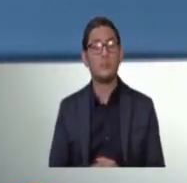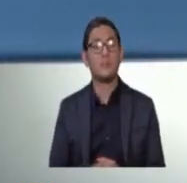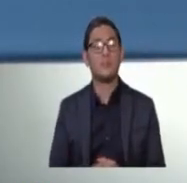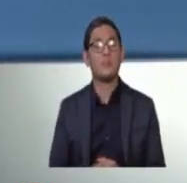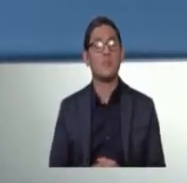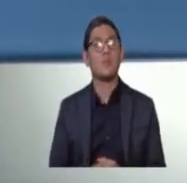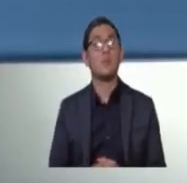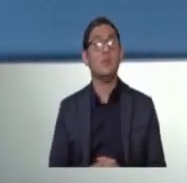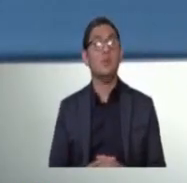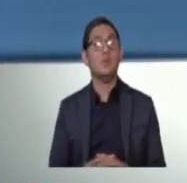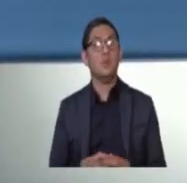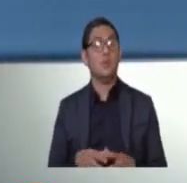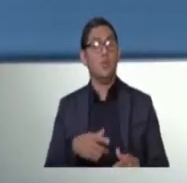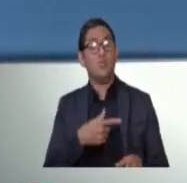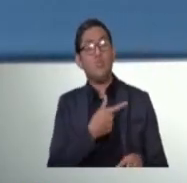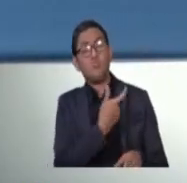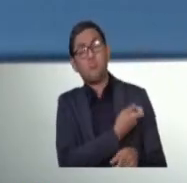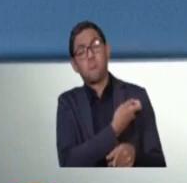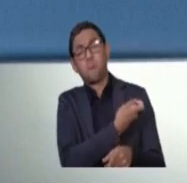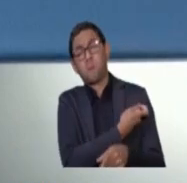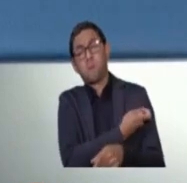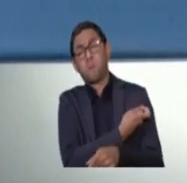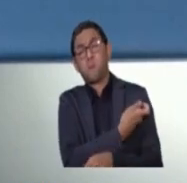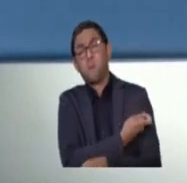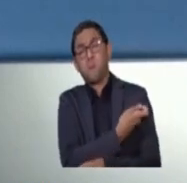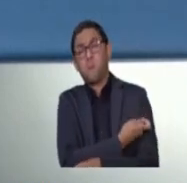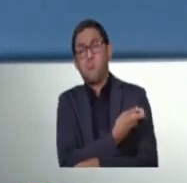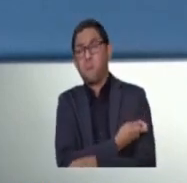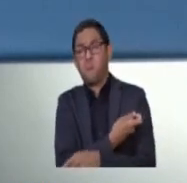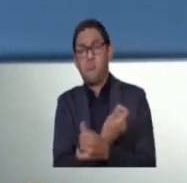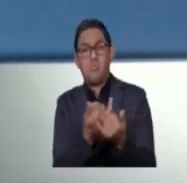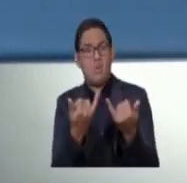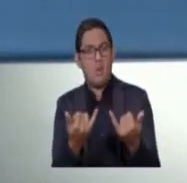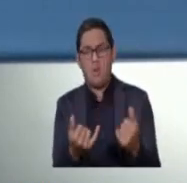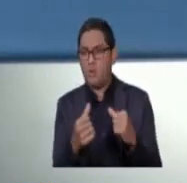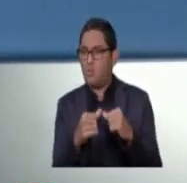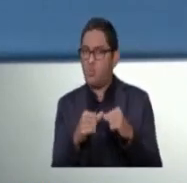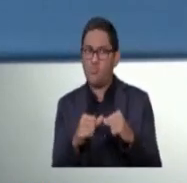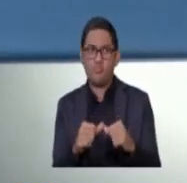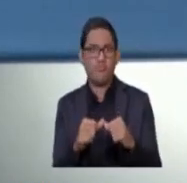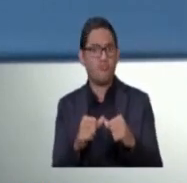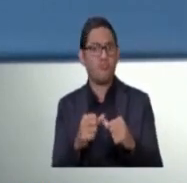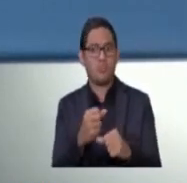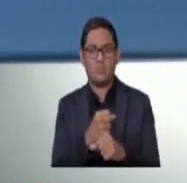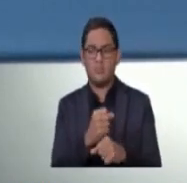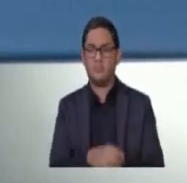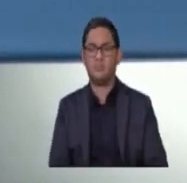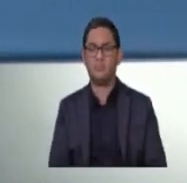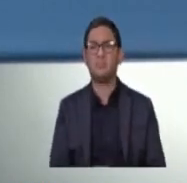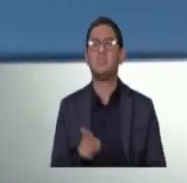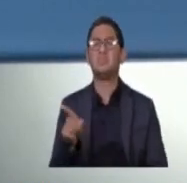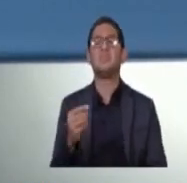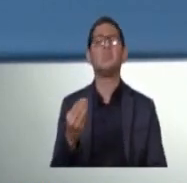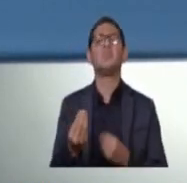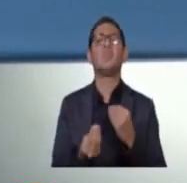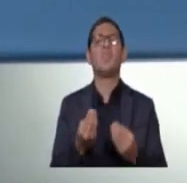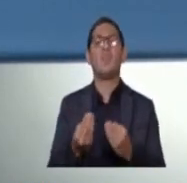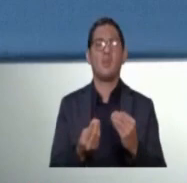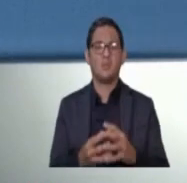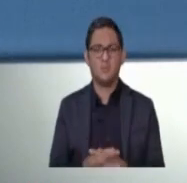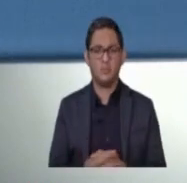el proceso de vacunación se mantiene hemos decidido de manera responsable